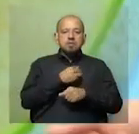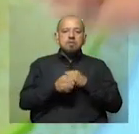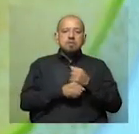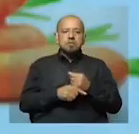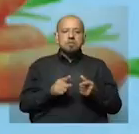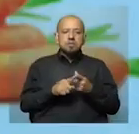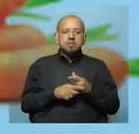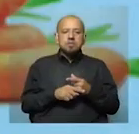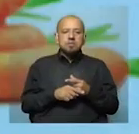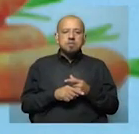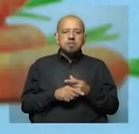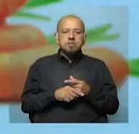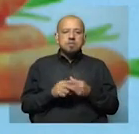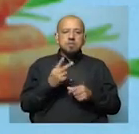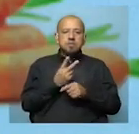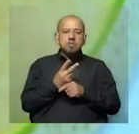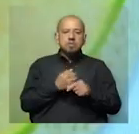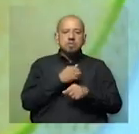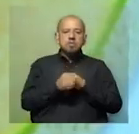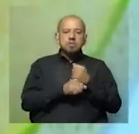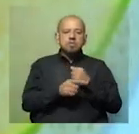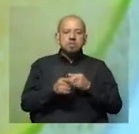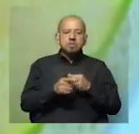maravillosamente bien. Cumplimos 2 ahora el 22 de febrero. Ay, yo pensé que eran